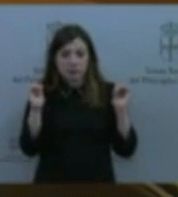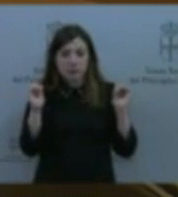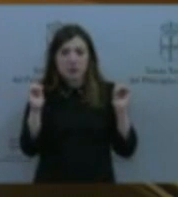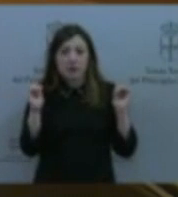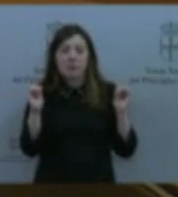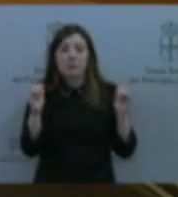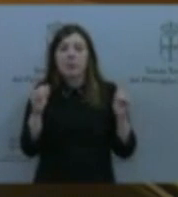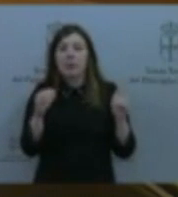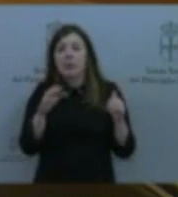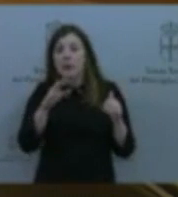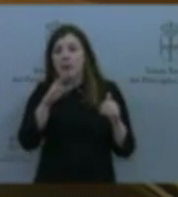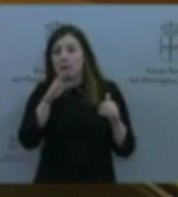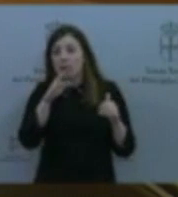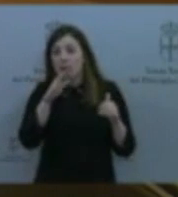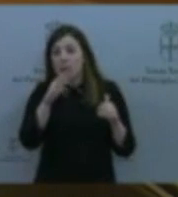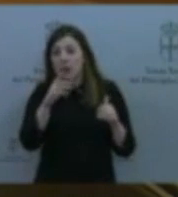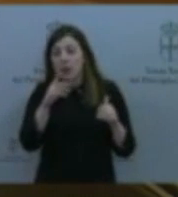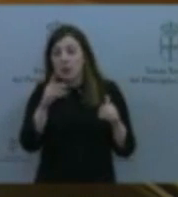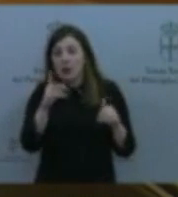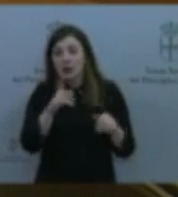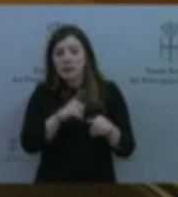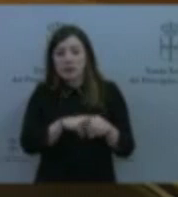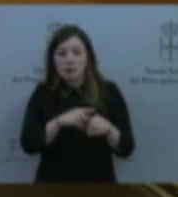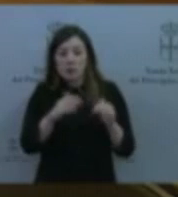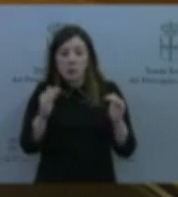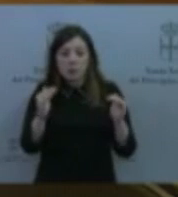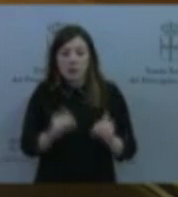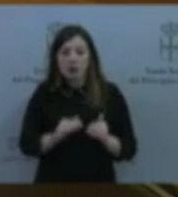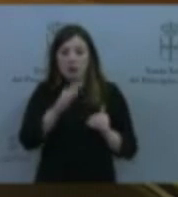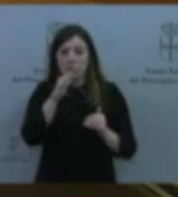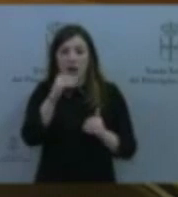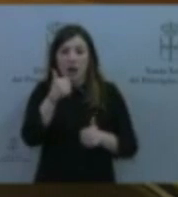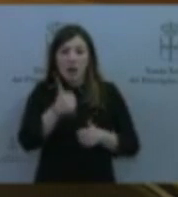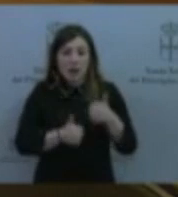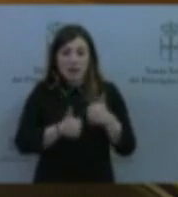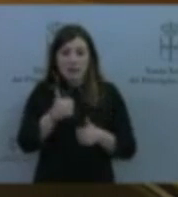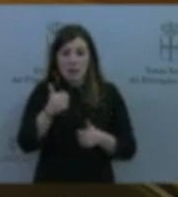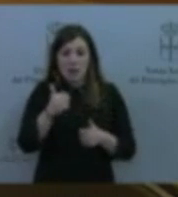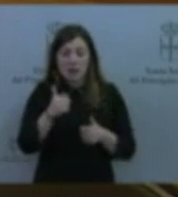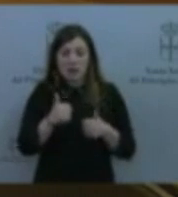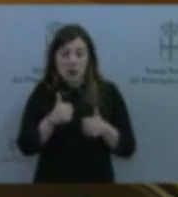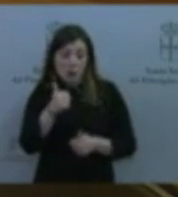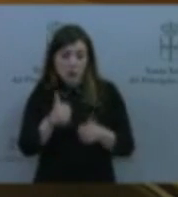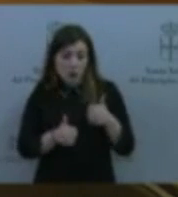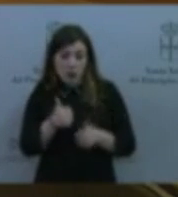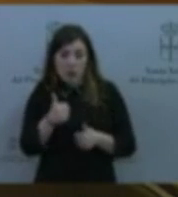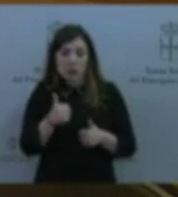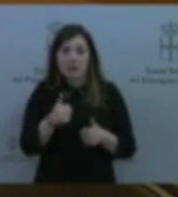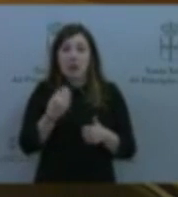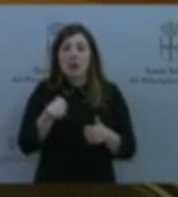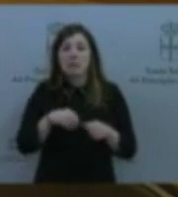para los exámenes de la OPE de celadores, auxiliares de administración y técnicos cuidados auxiliares